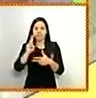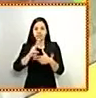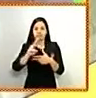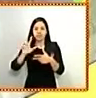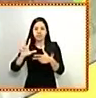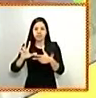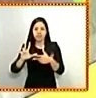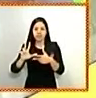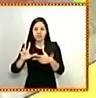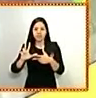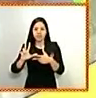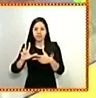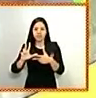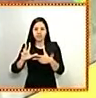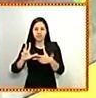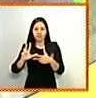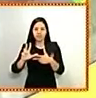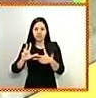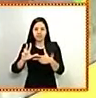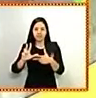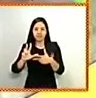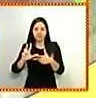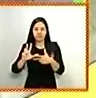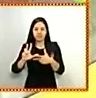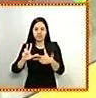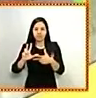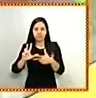63, tercer número, ganador.